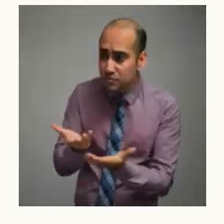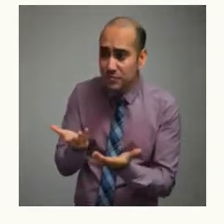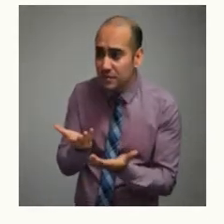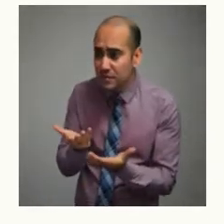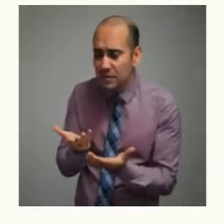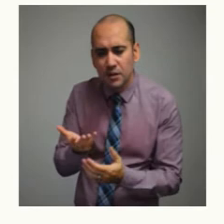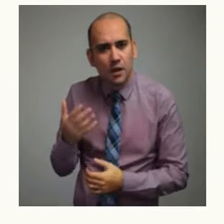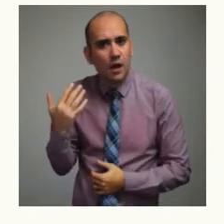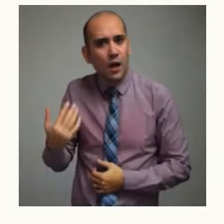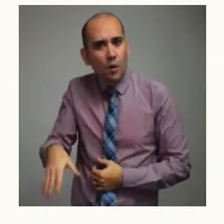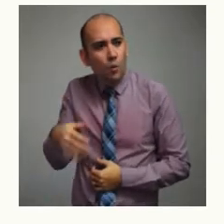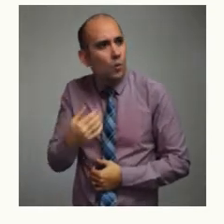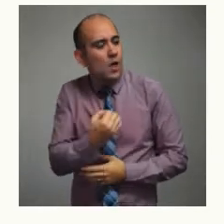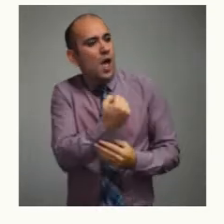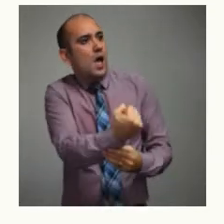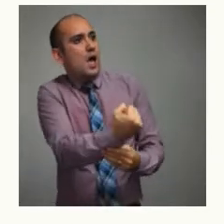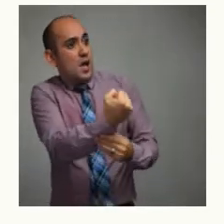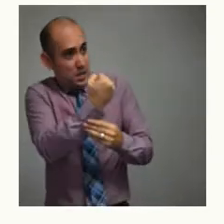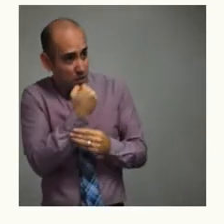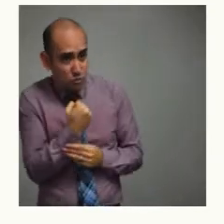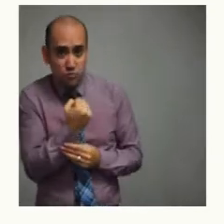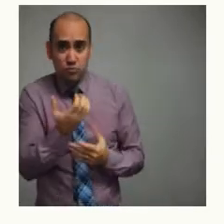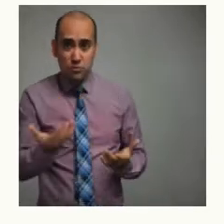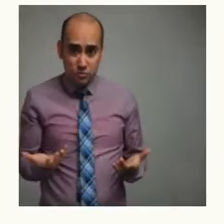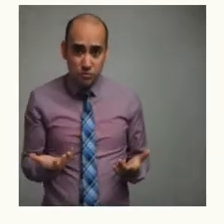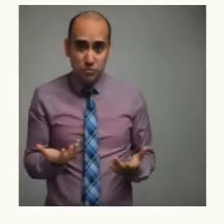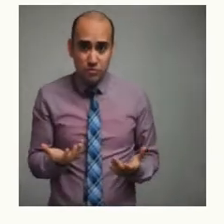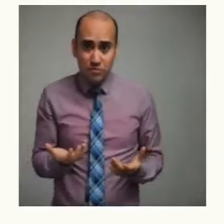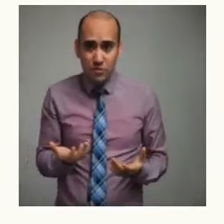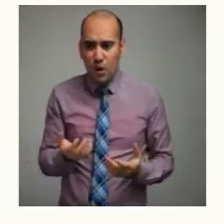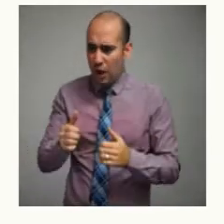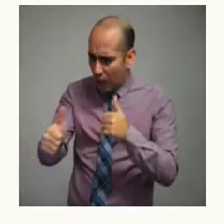que siempre dando el apoyo,